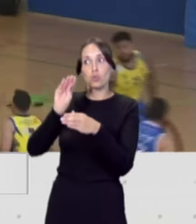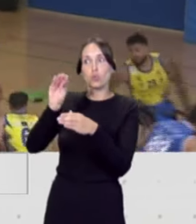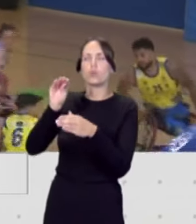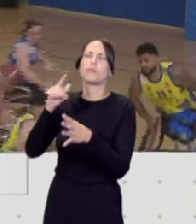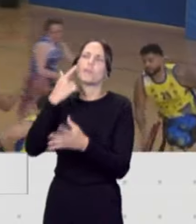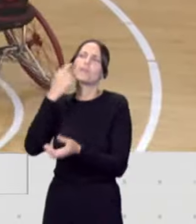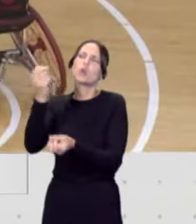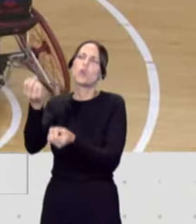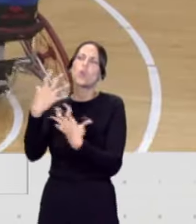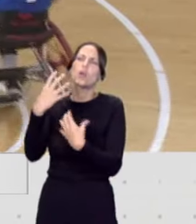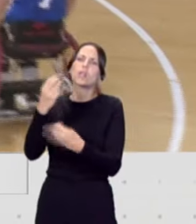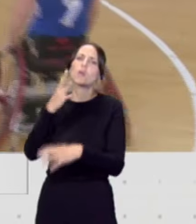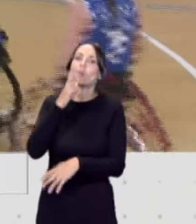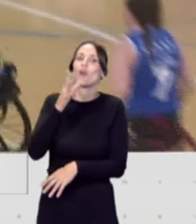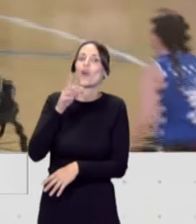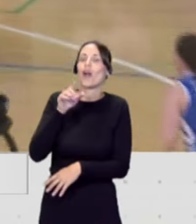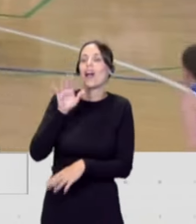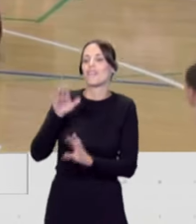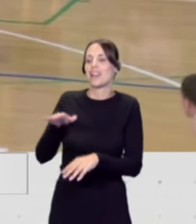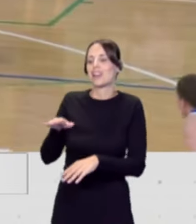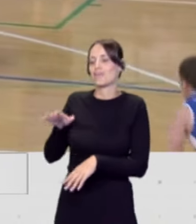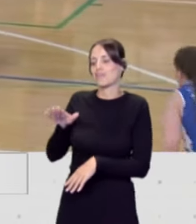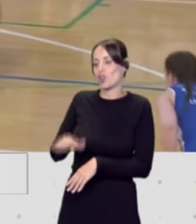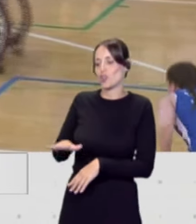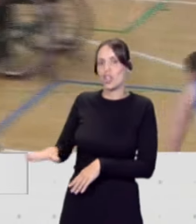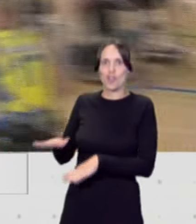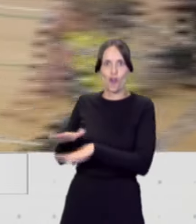eso de ser también referente de la cantera? ¿Cómo lo tomas?